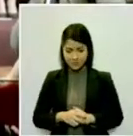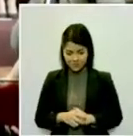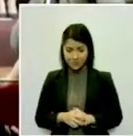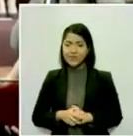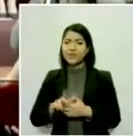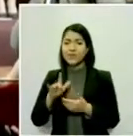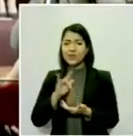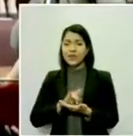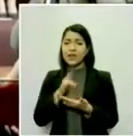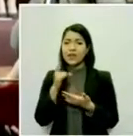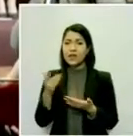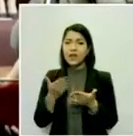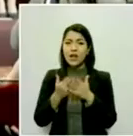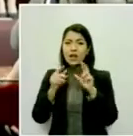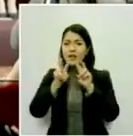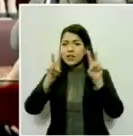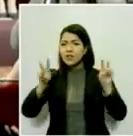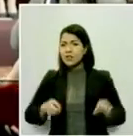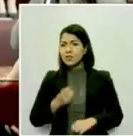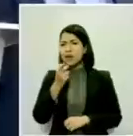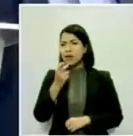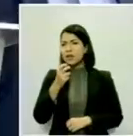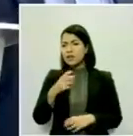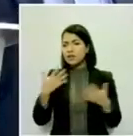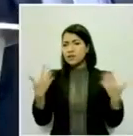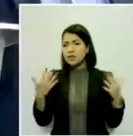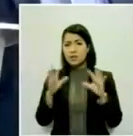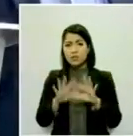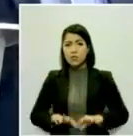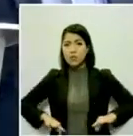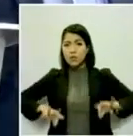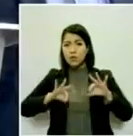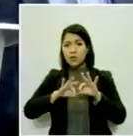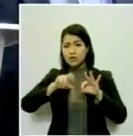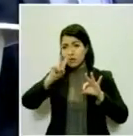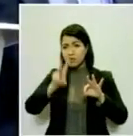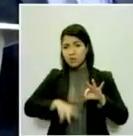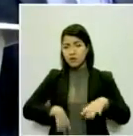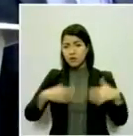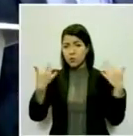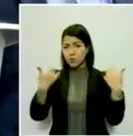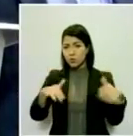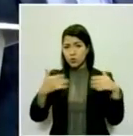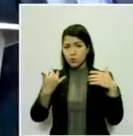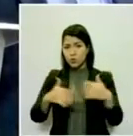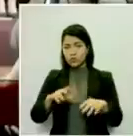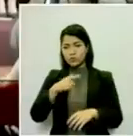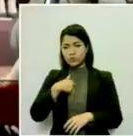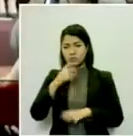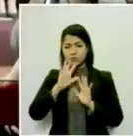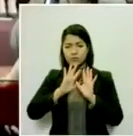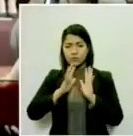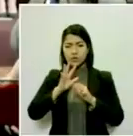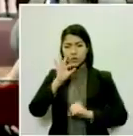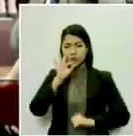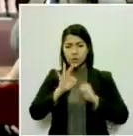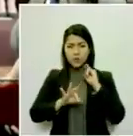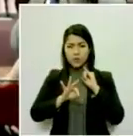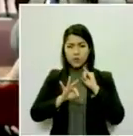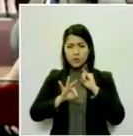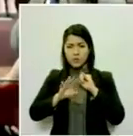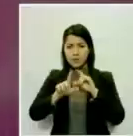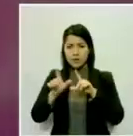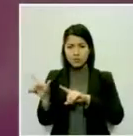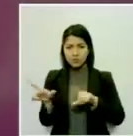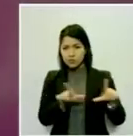Gracias. Bueno, ese tema es muy relevante. A ver si vamos a la última, Carlos, a